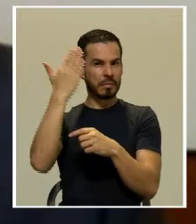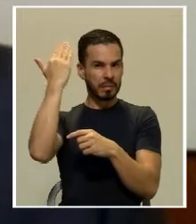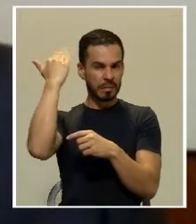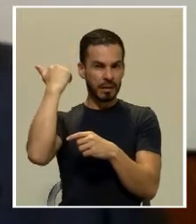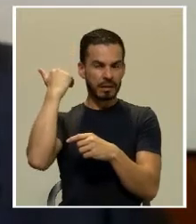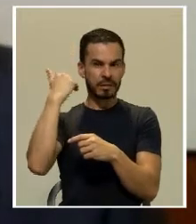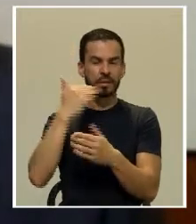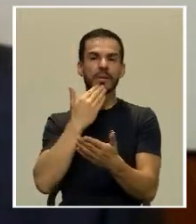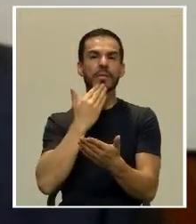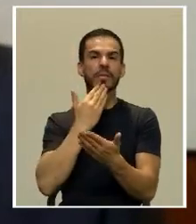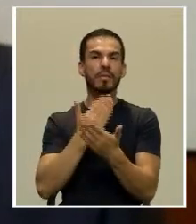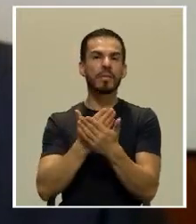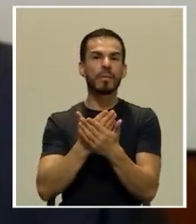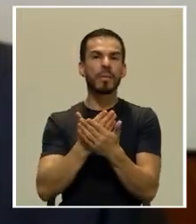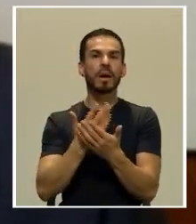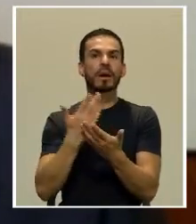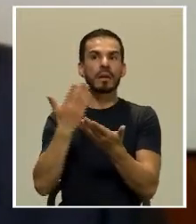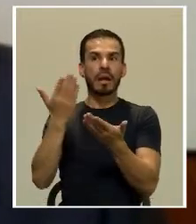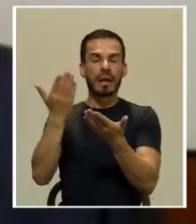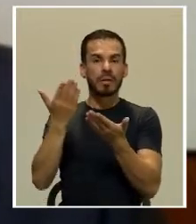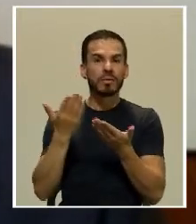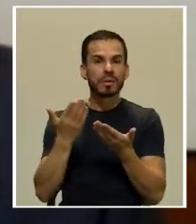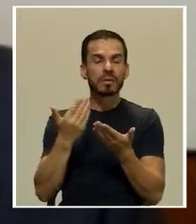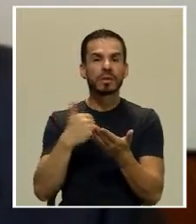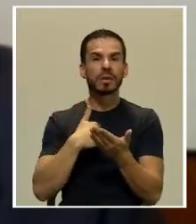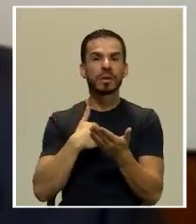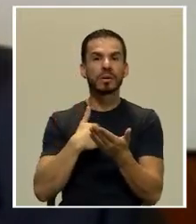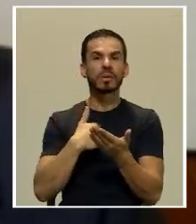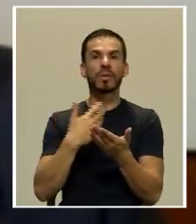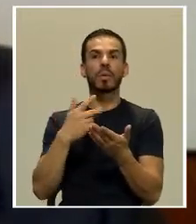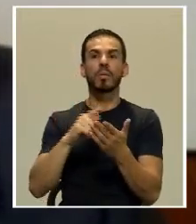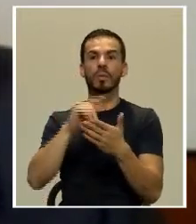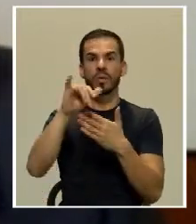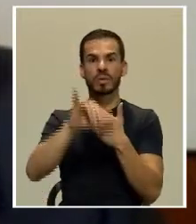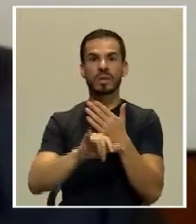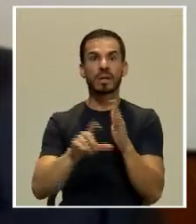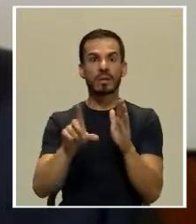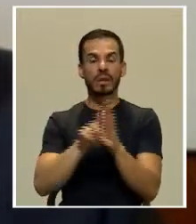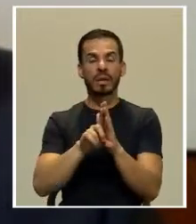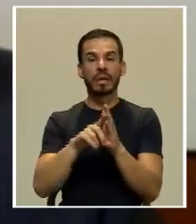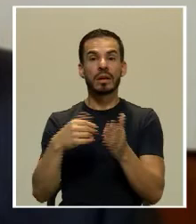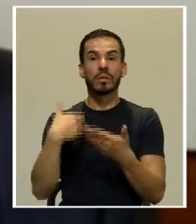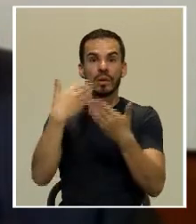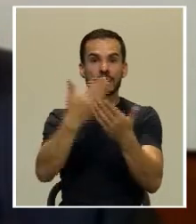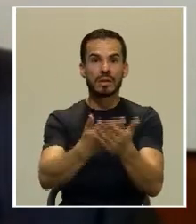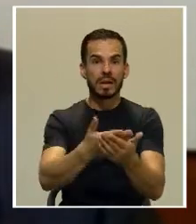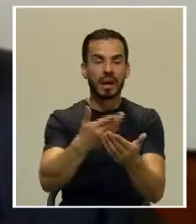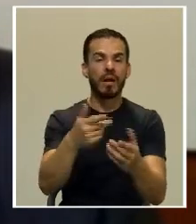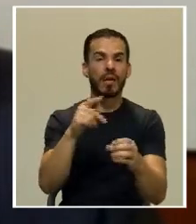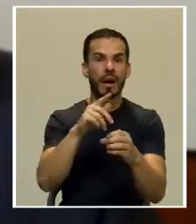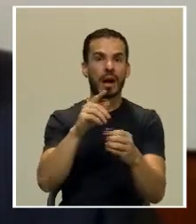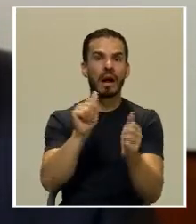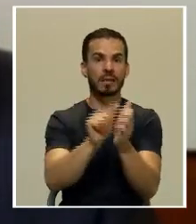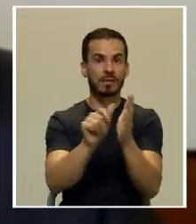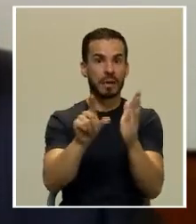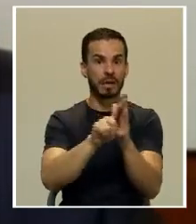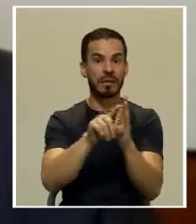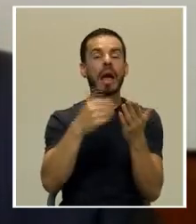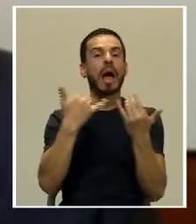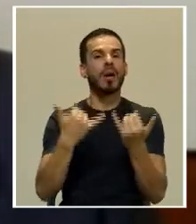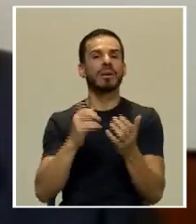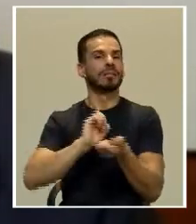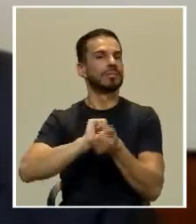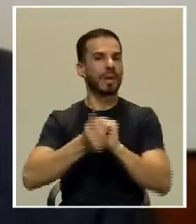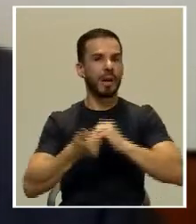la buena recepción que tuvieron los proyectos del Ejecutivo al llegar a la Asamblea Legislativa. Bueno, esto ha